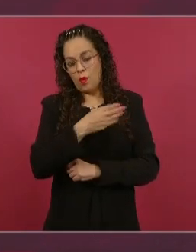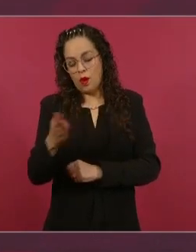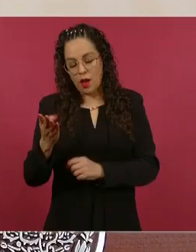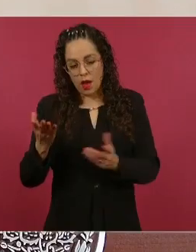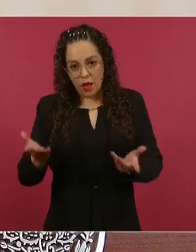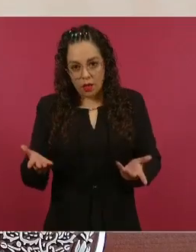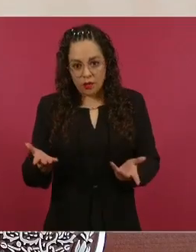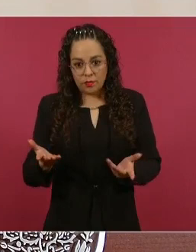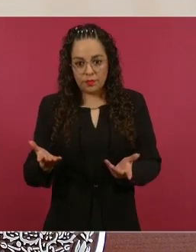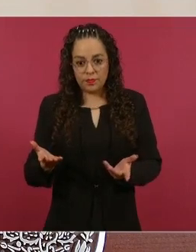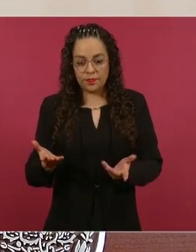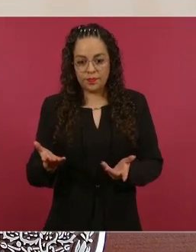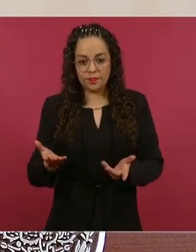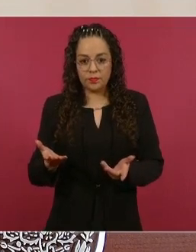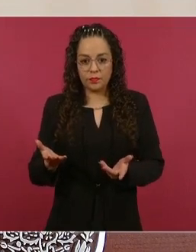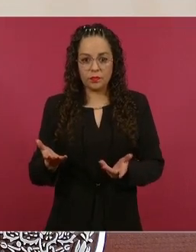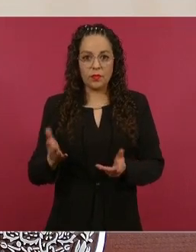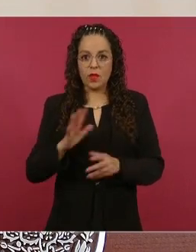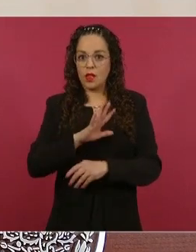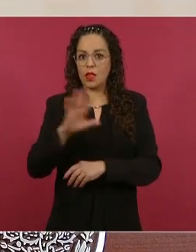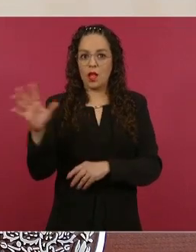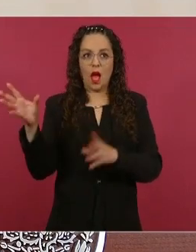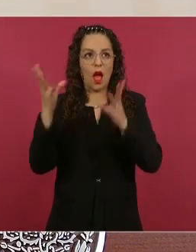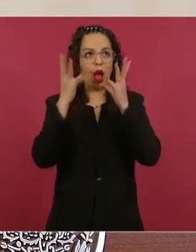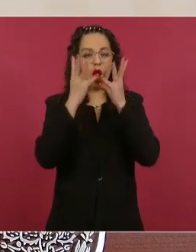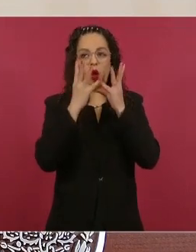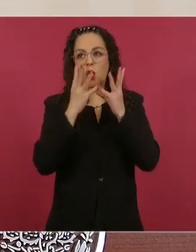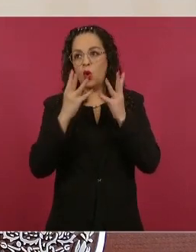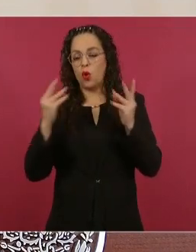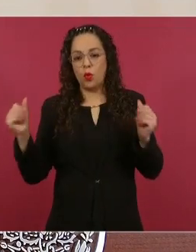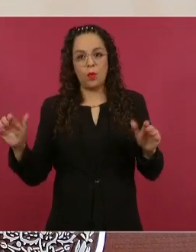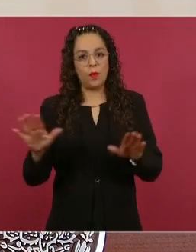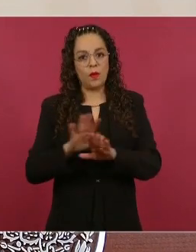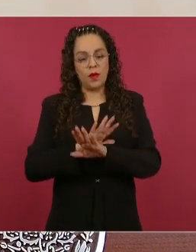se ha regresado a la normalidad,